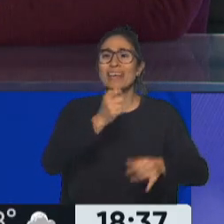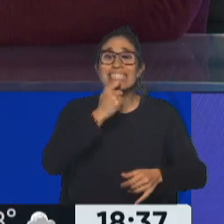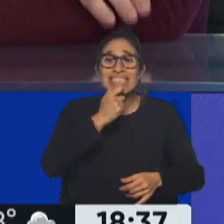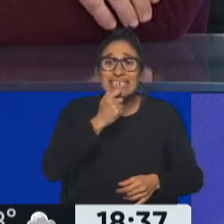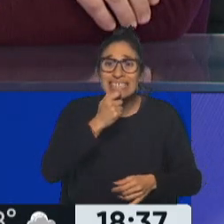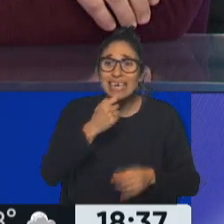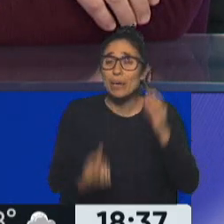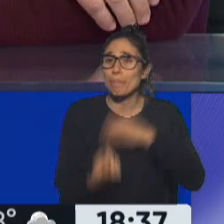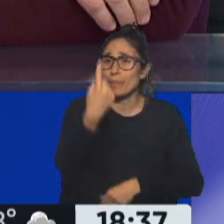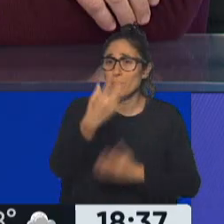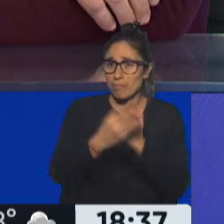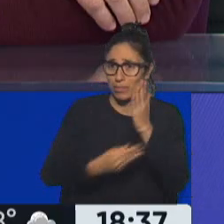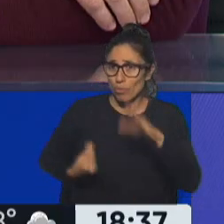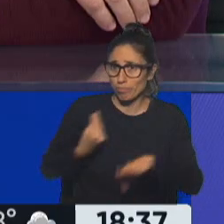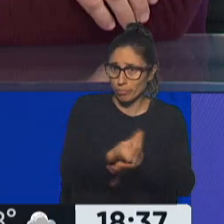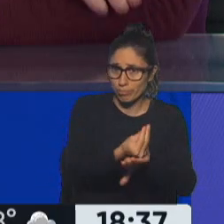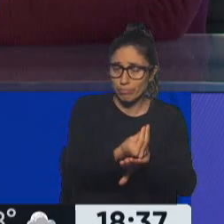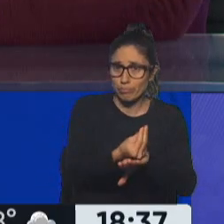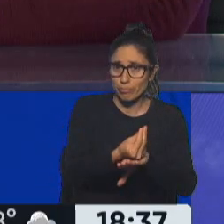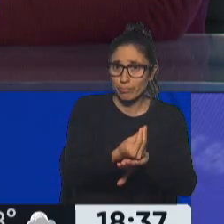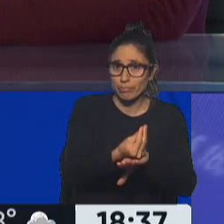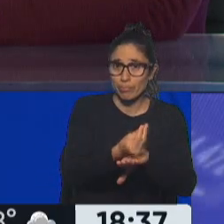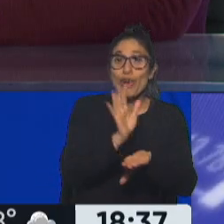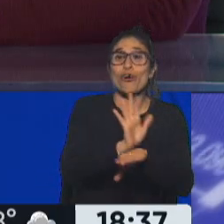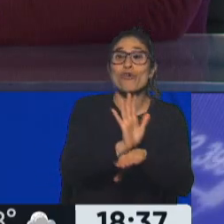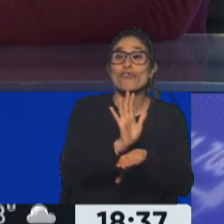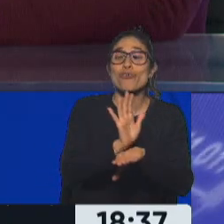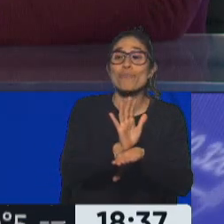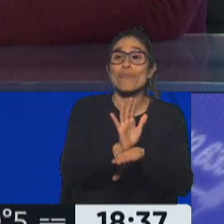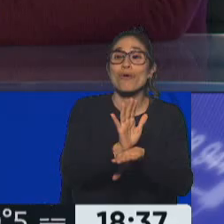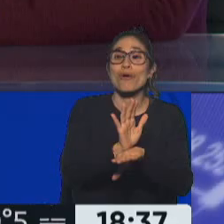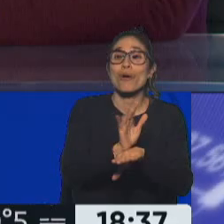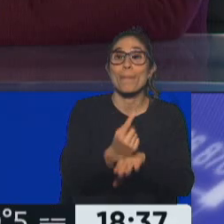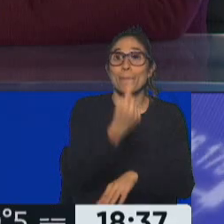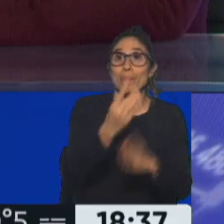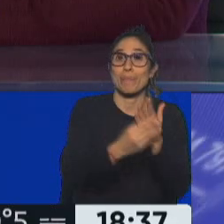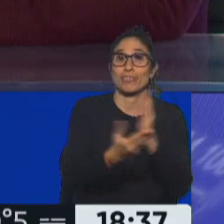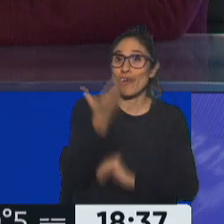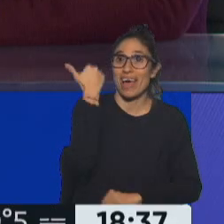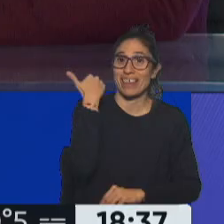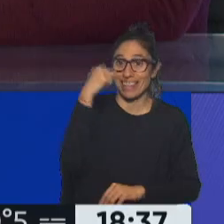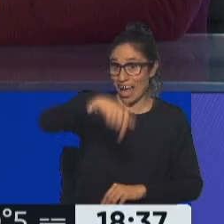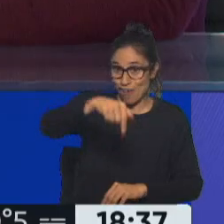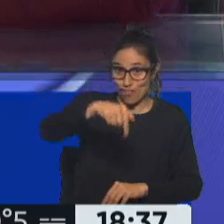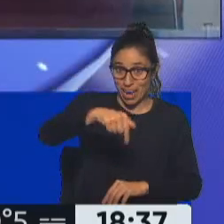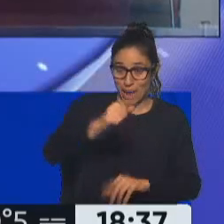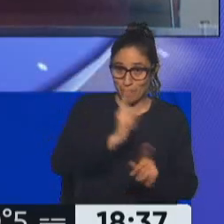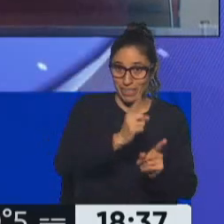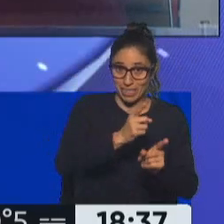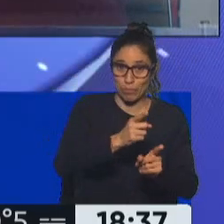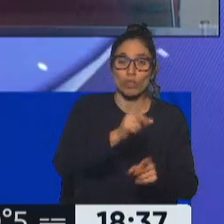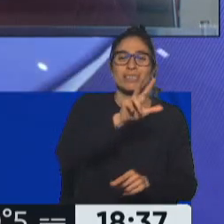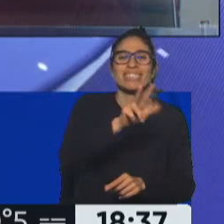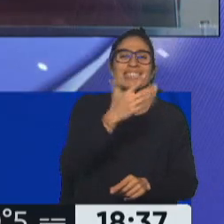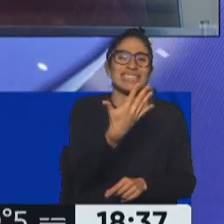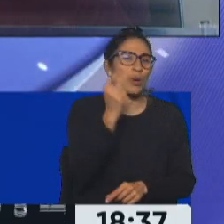quitar el lugar de primer ministro más joven al actual, claro, a Tal, que tiene 35